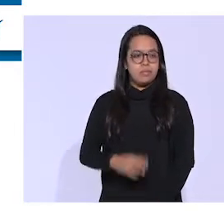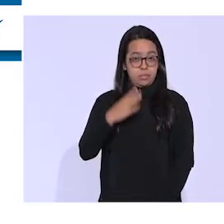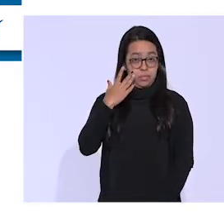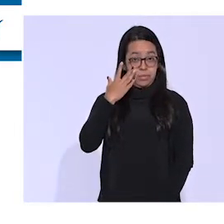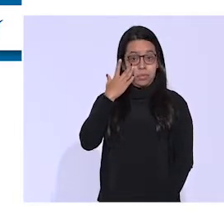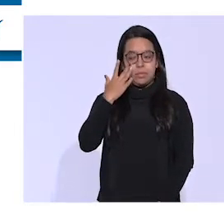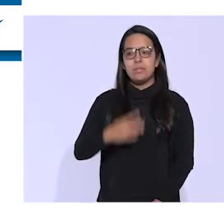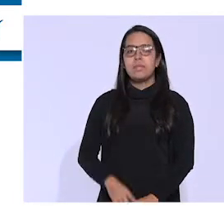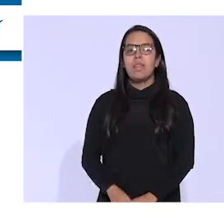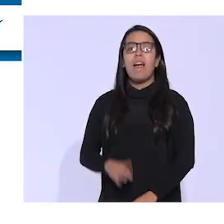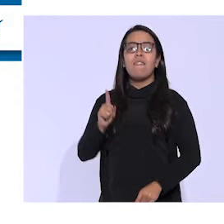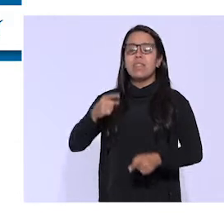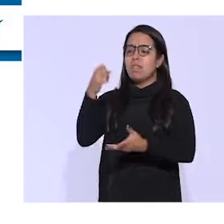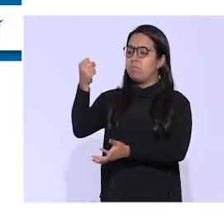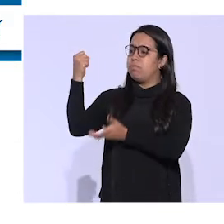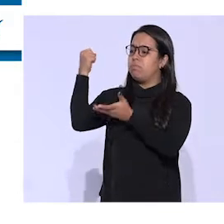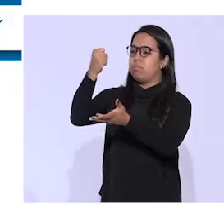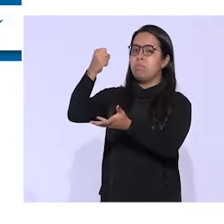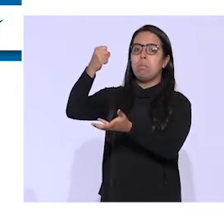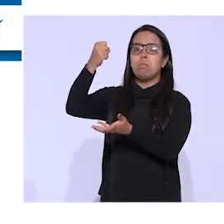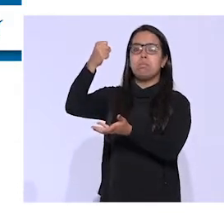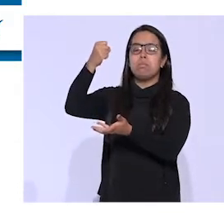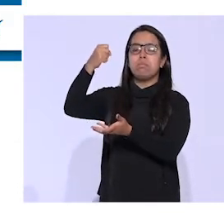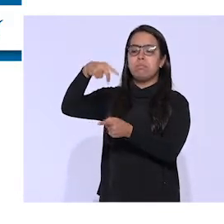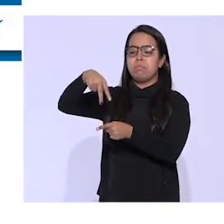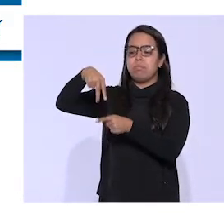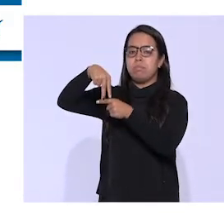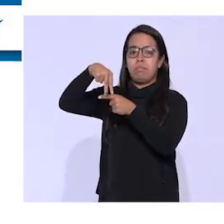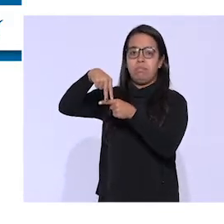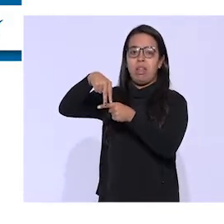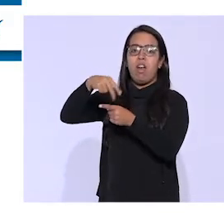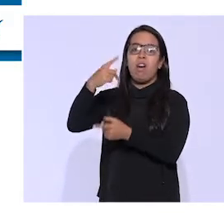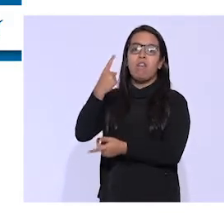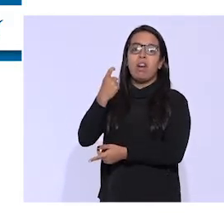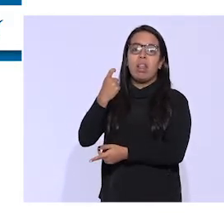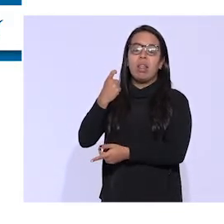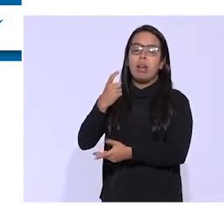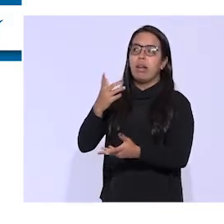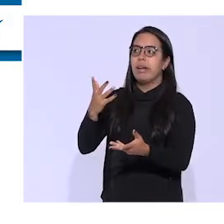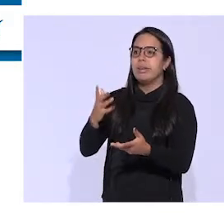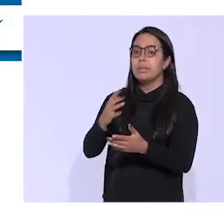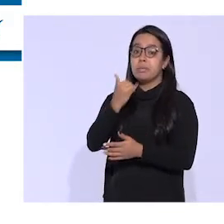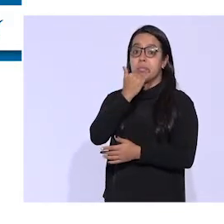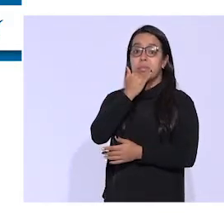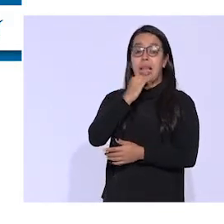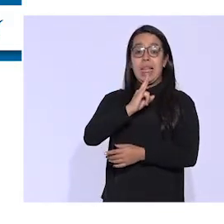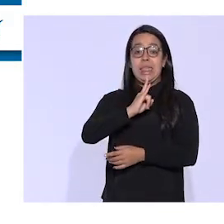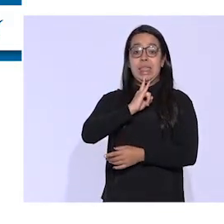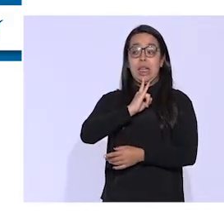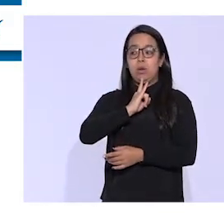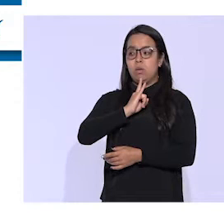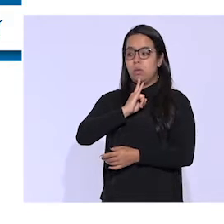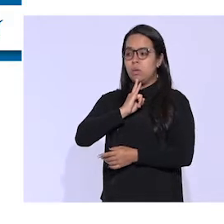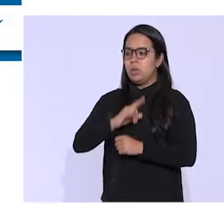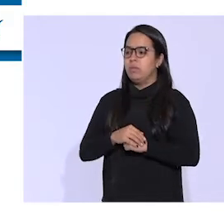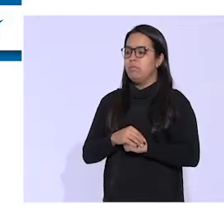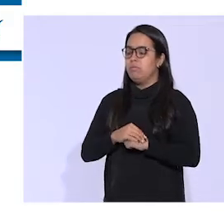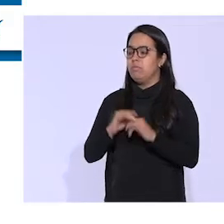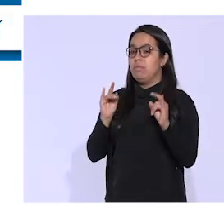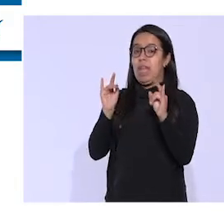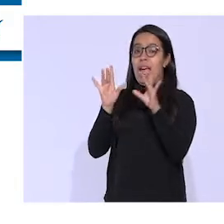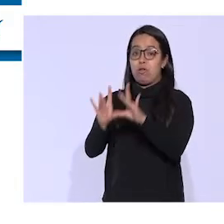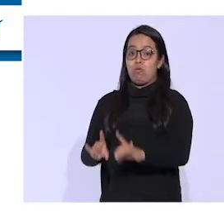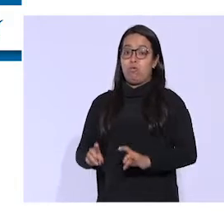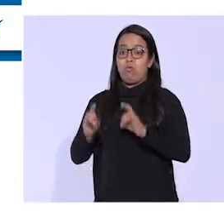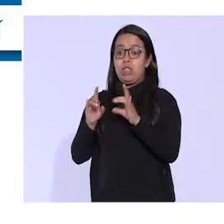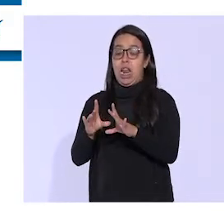Falta de recursos. Tampoco nos sorprende. Fijaos, Estados Unidos y Australia, en